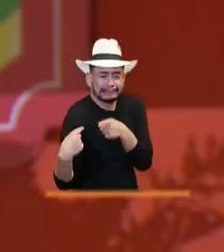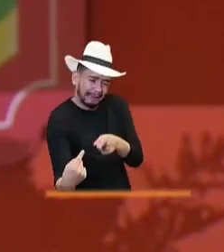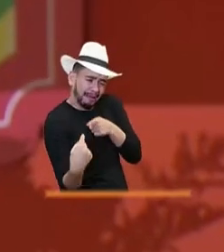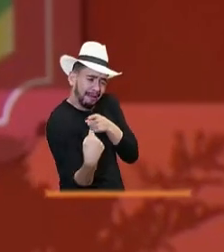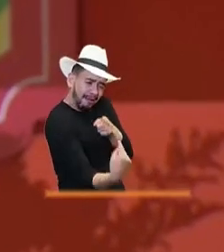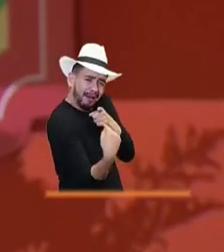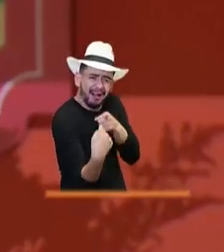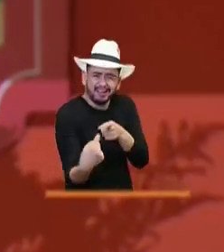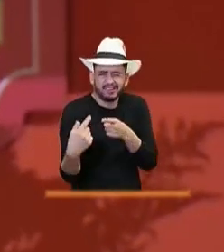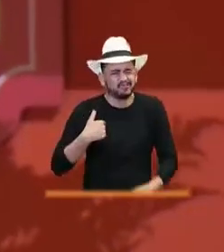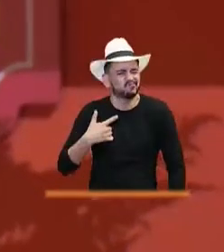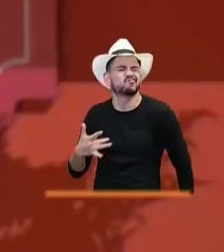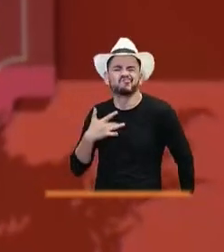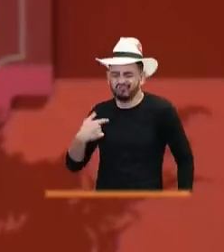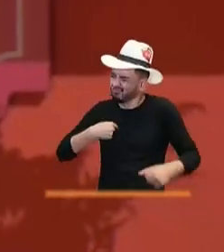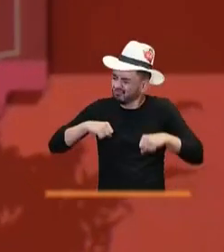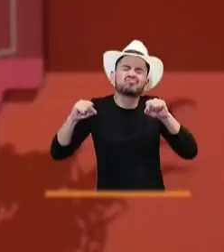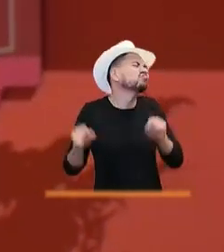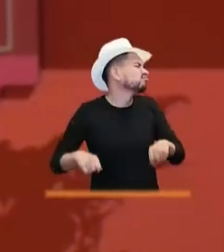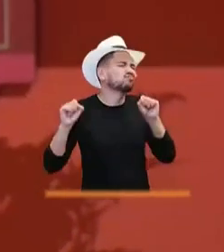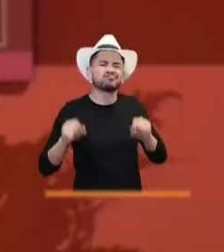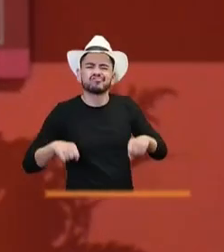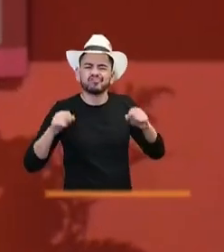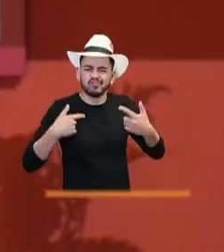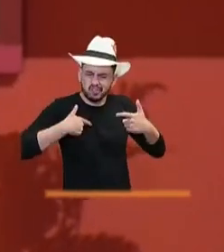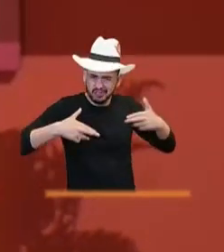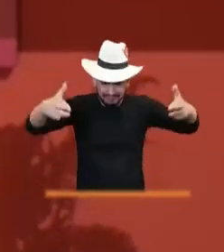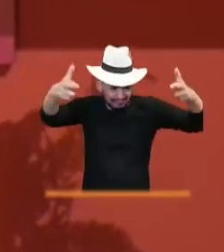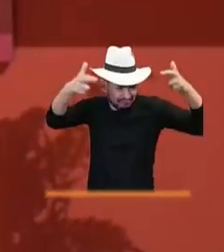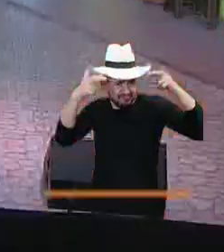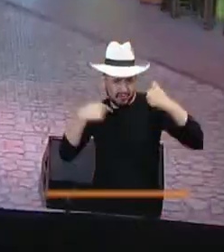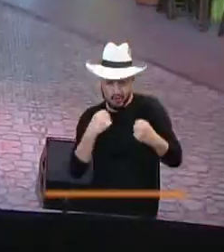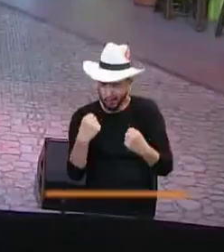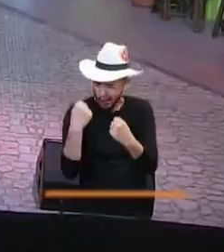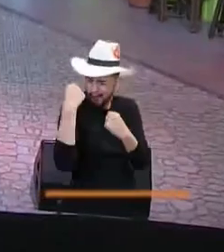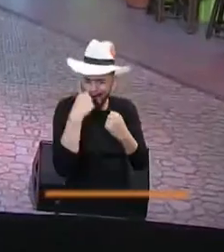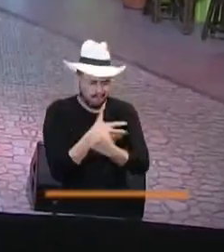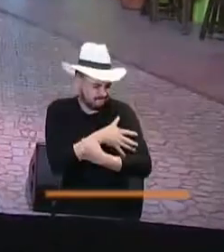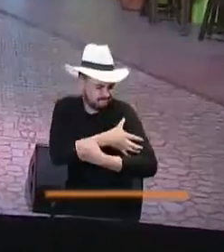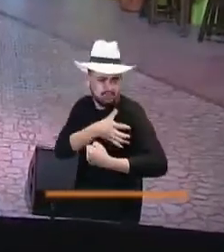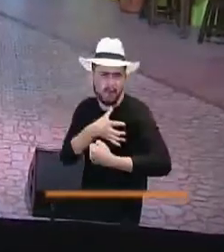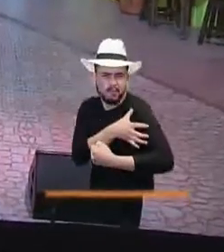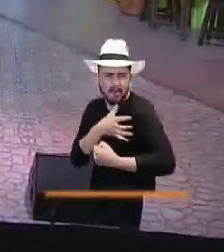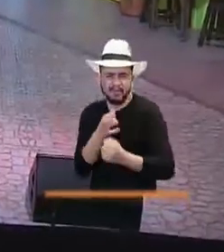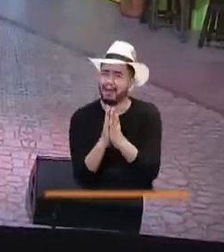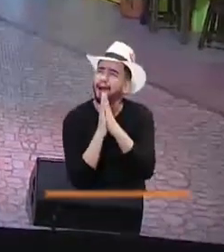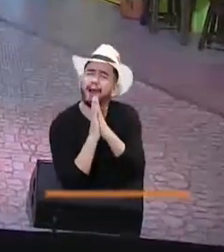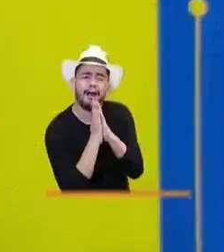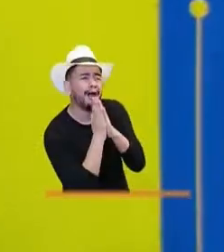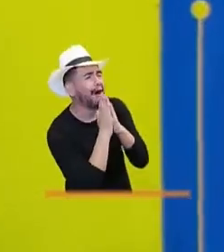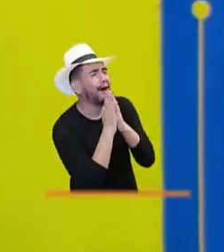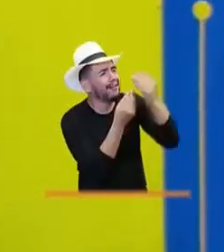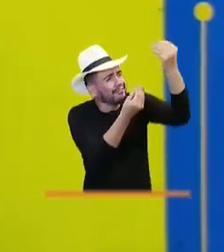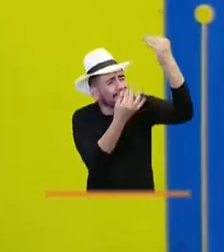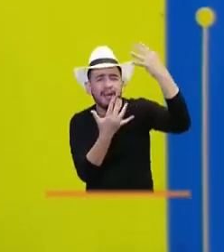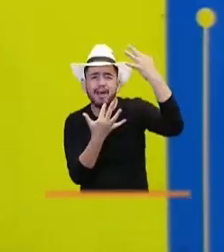es posible coronarme en esta plaza. Ilumíname, Señor, sos